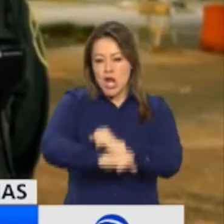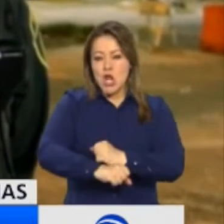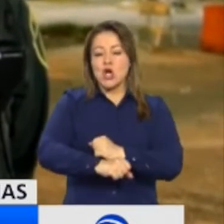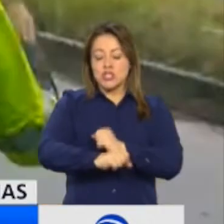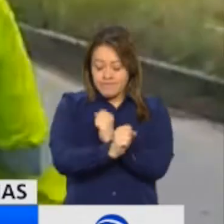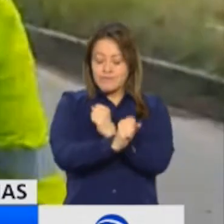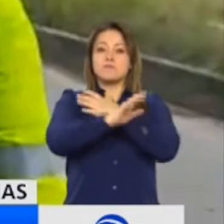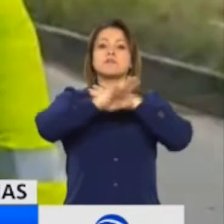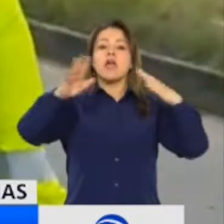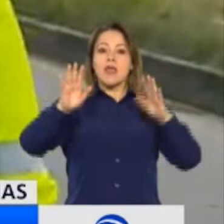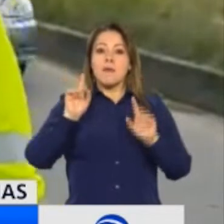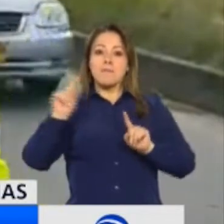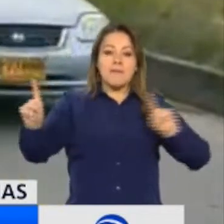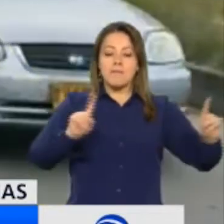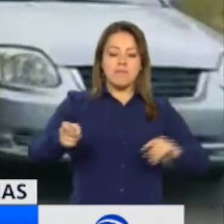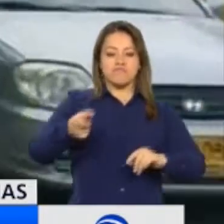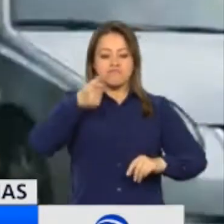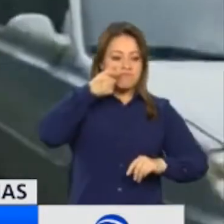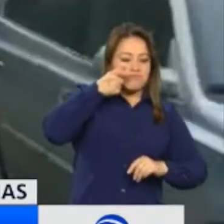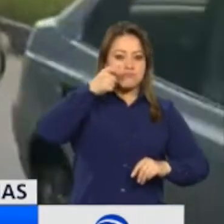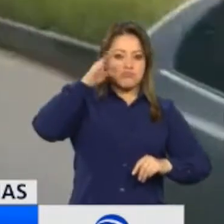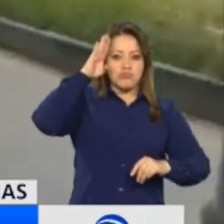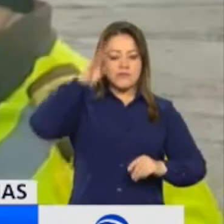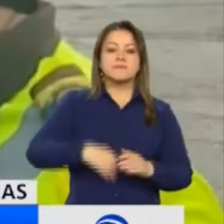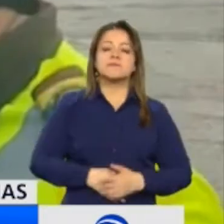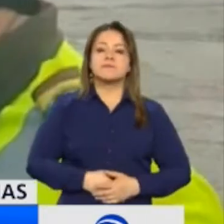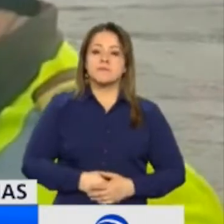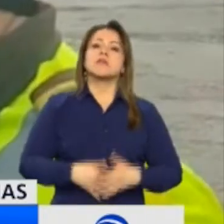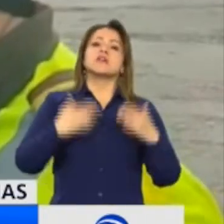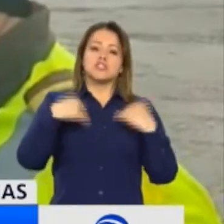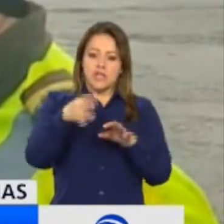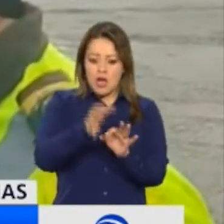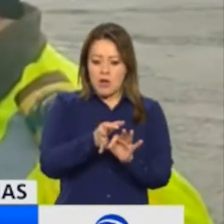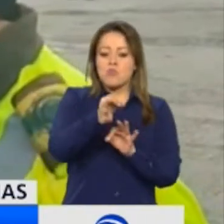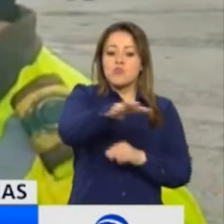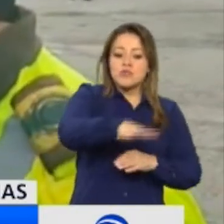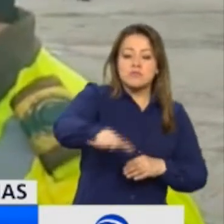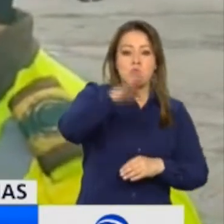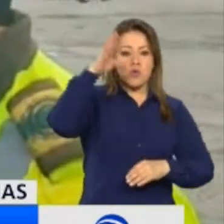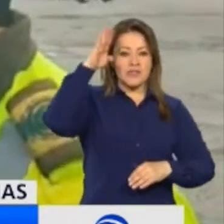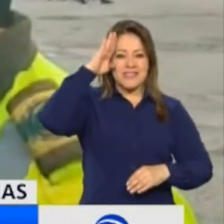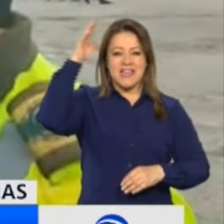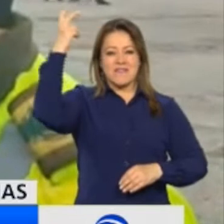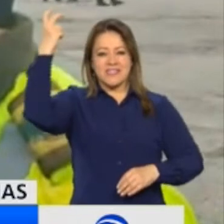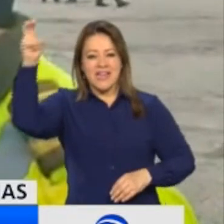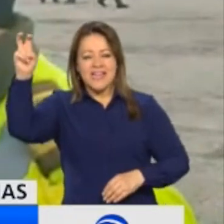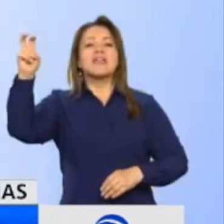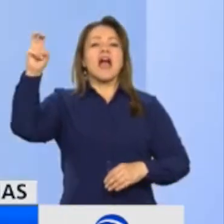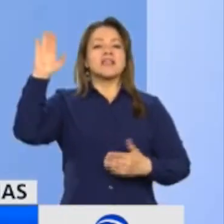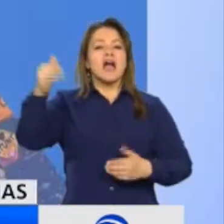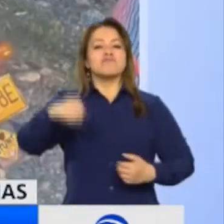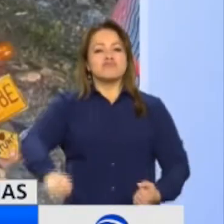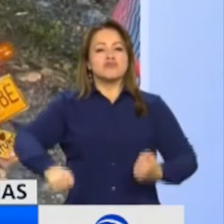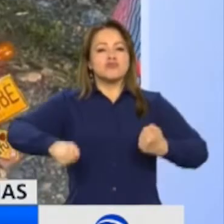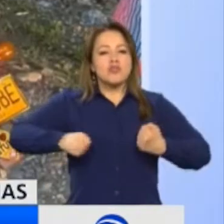la gente se siente insegura. Hasta el municipio han llegado miembros de la policía, el ejército, fiscalía y funcionarios de la